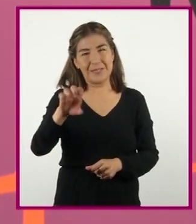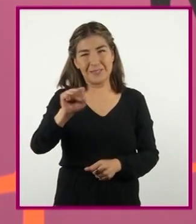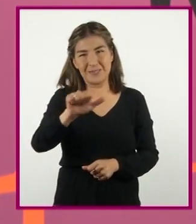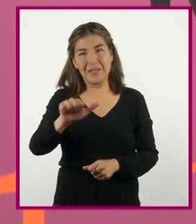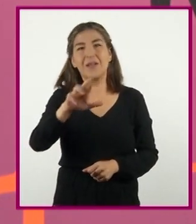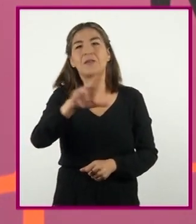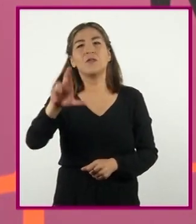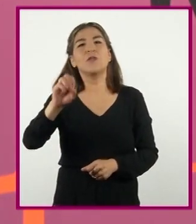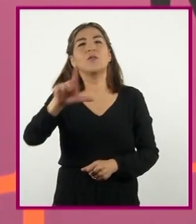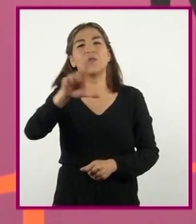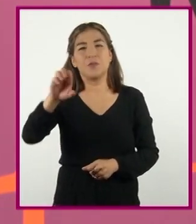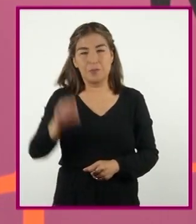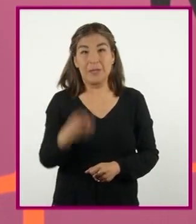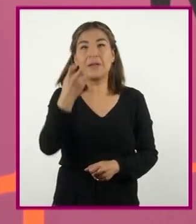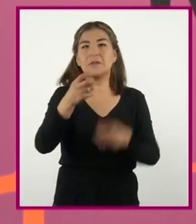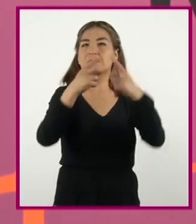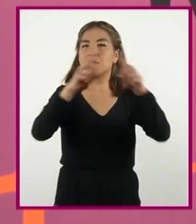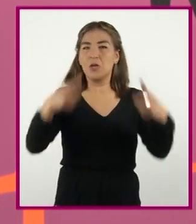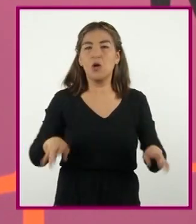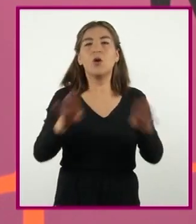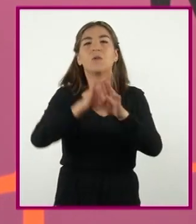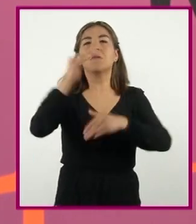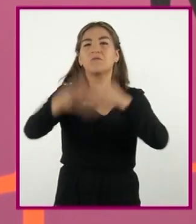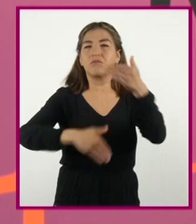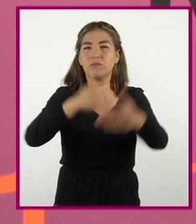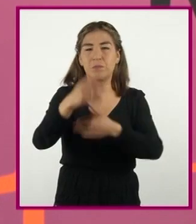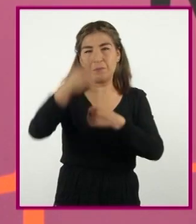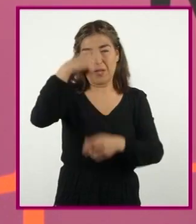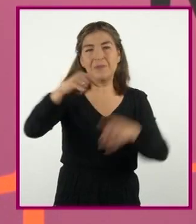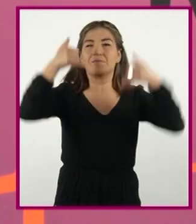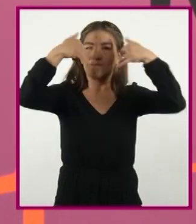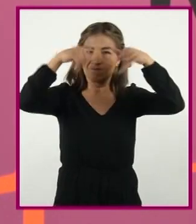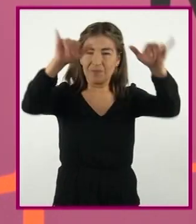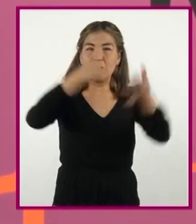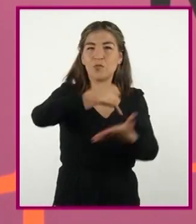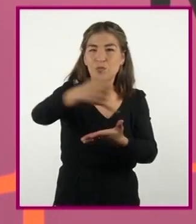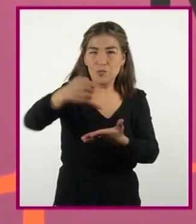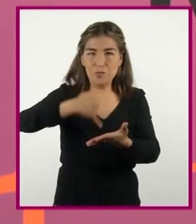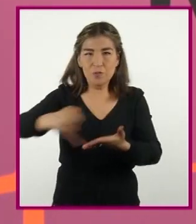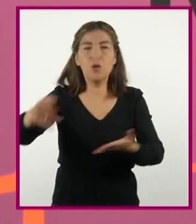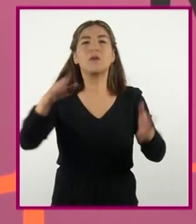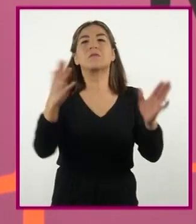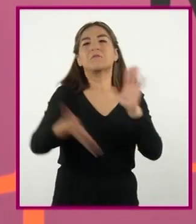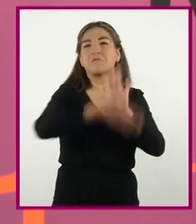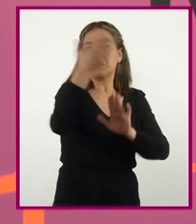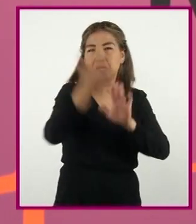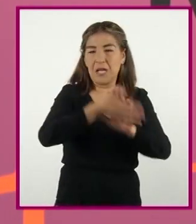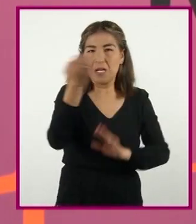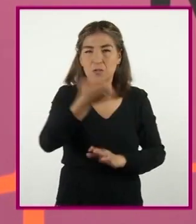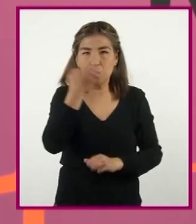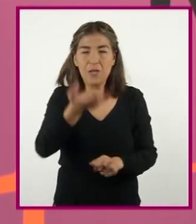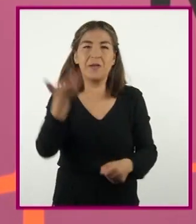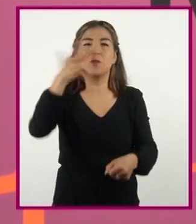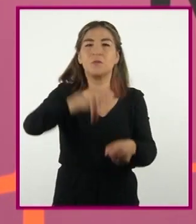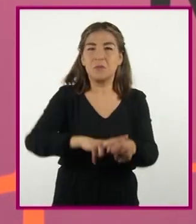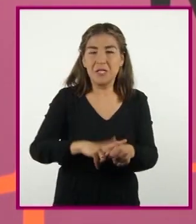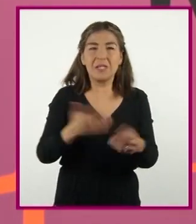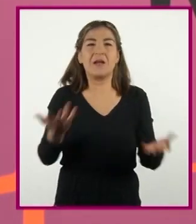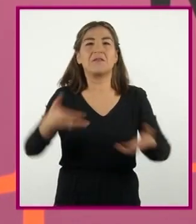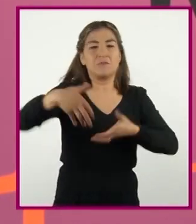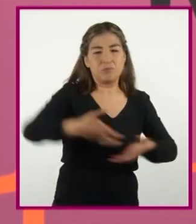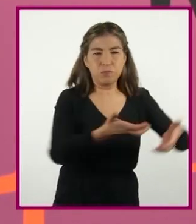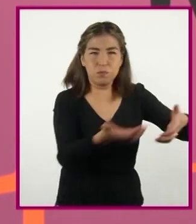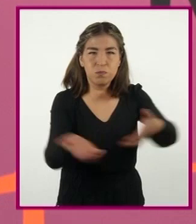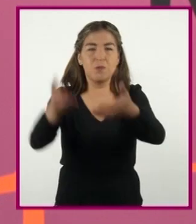ha implicado el incremento de la producción agrícola, la construcción de escuelas, hospitales,